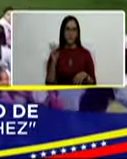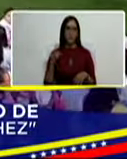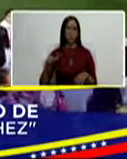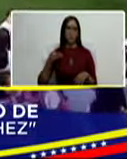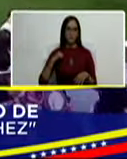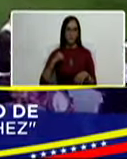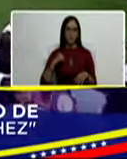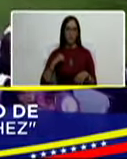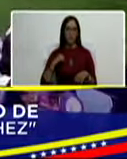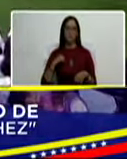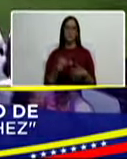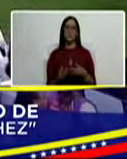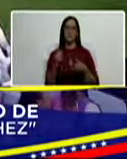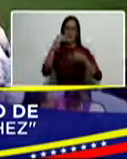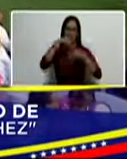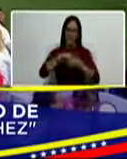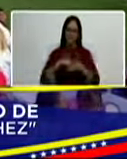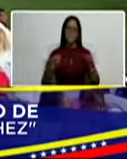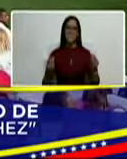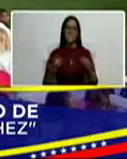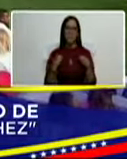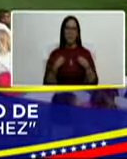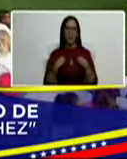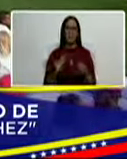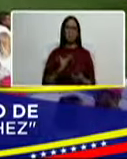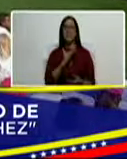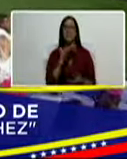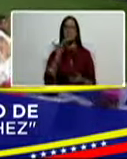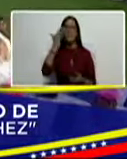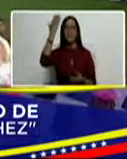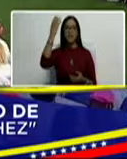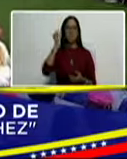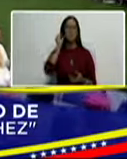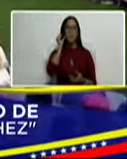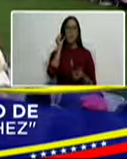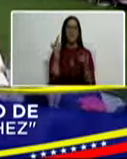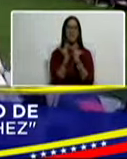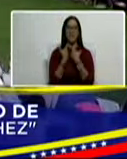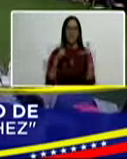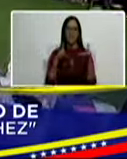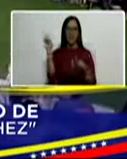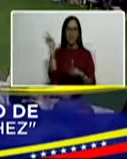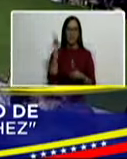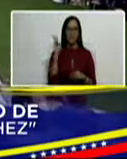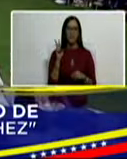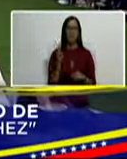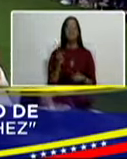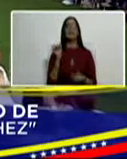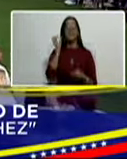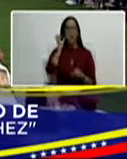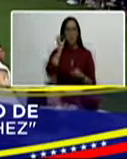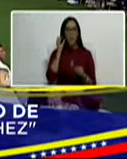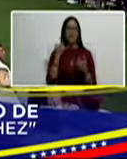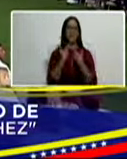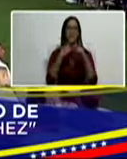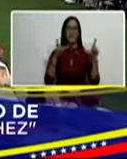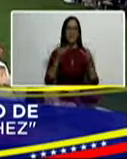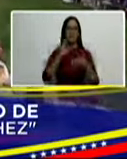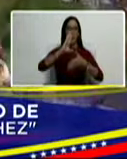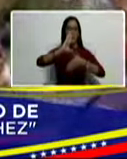la encarnación viva del espíritu de las libertadoras de Venezuela, de las libertadoras de América.